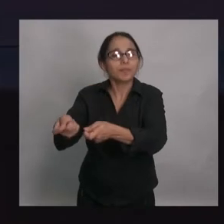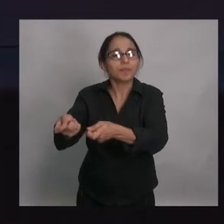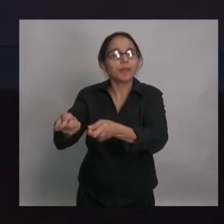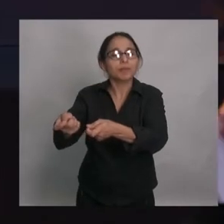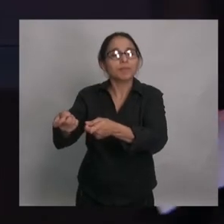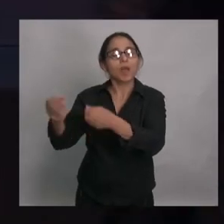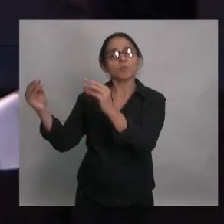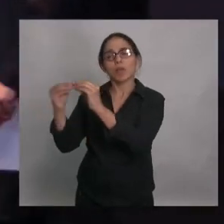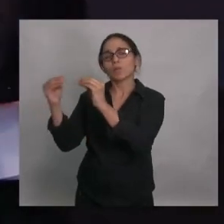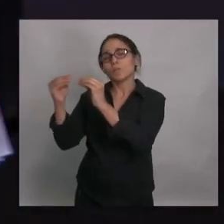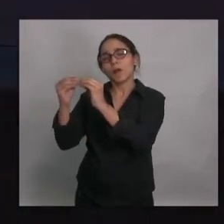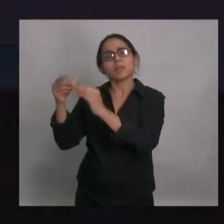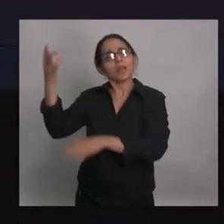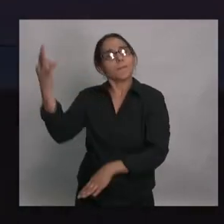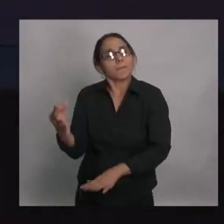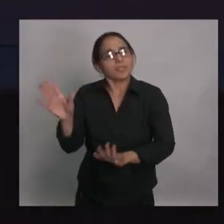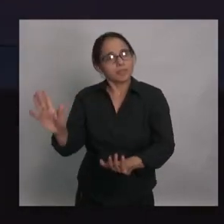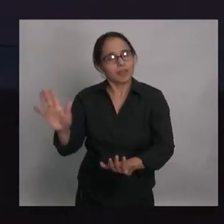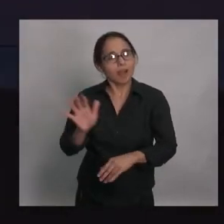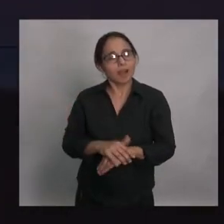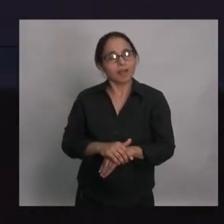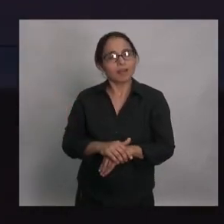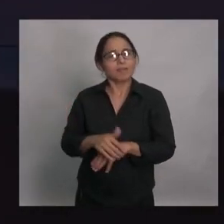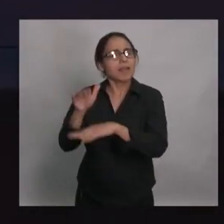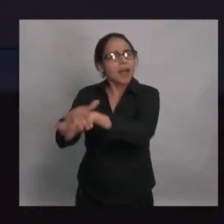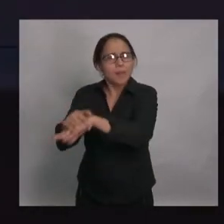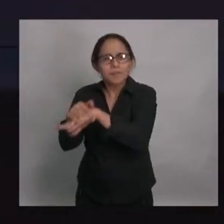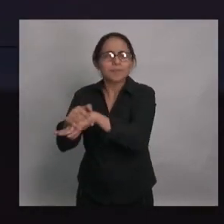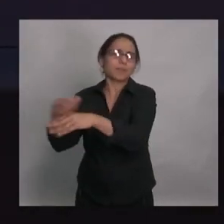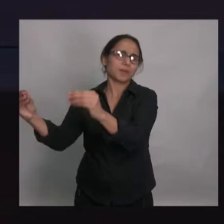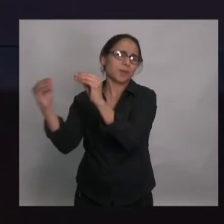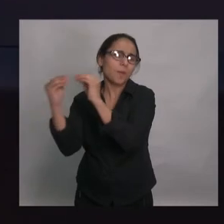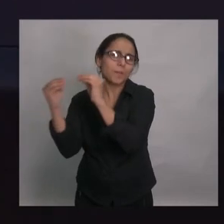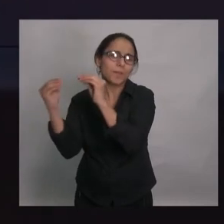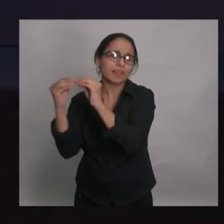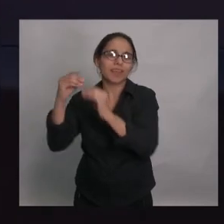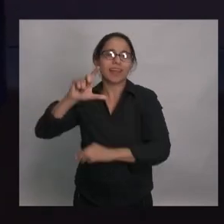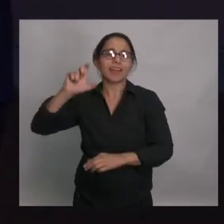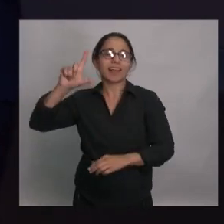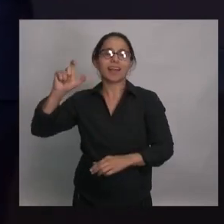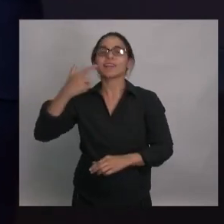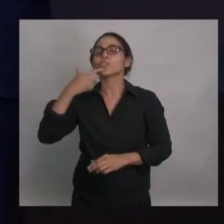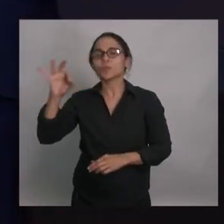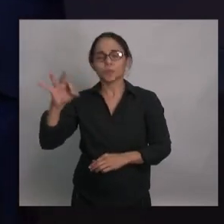a una colega muy especial una amiga una compañera de clacso